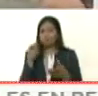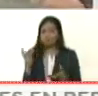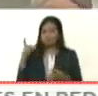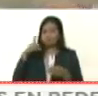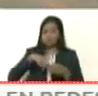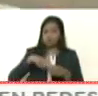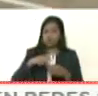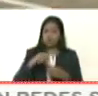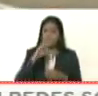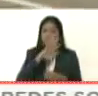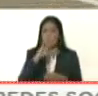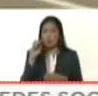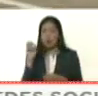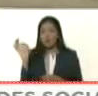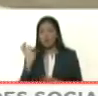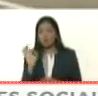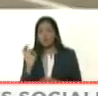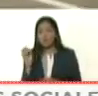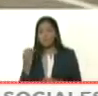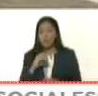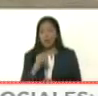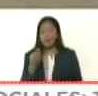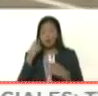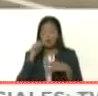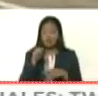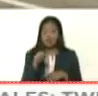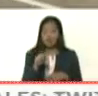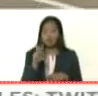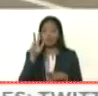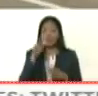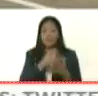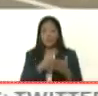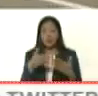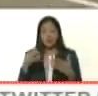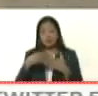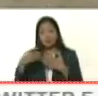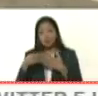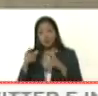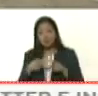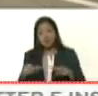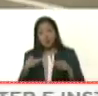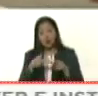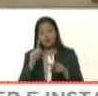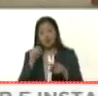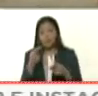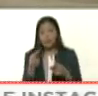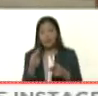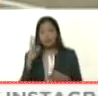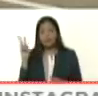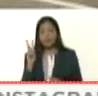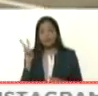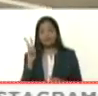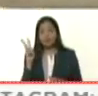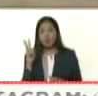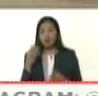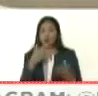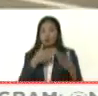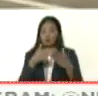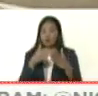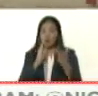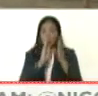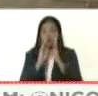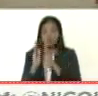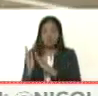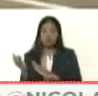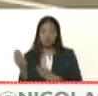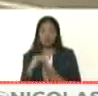supuesto concierto, donde, por cierto, los 3 millones de dólares de ese concierto de Venezuela Aid, organizado por Richard Branson,